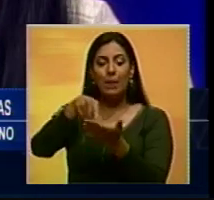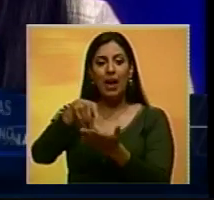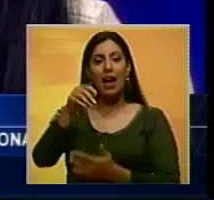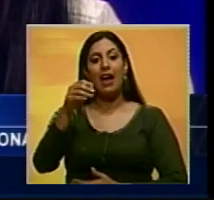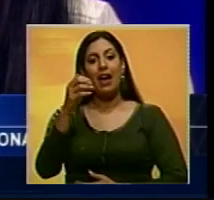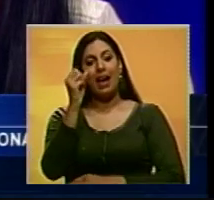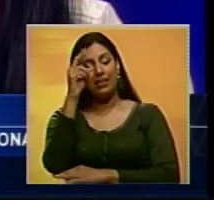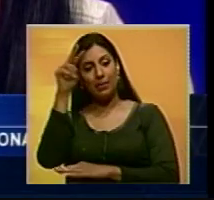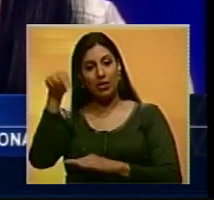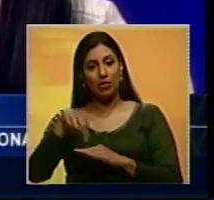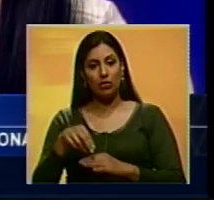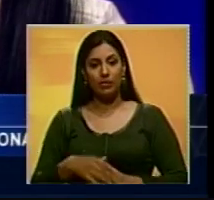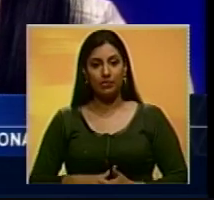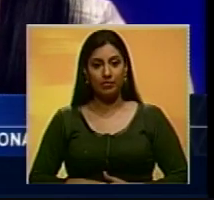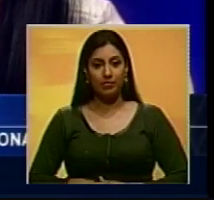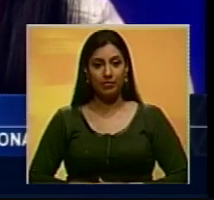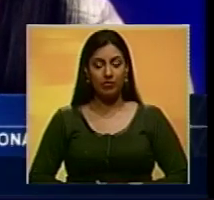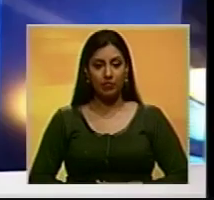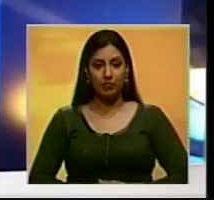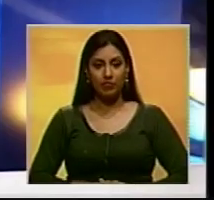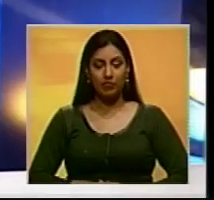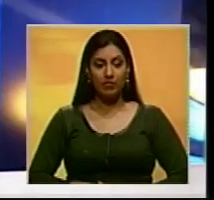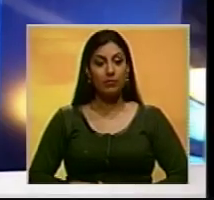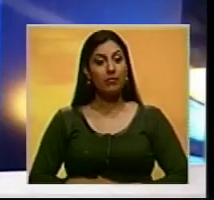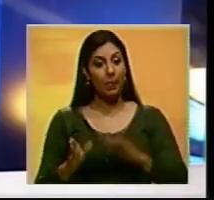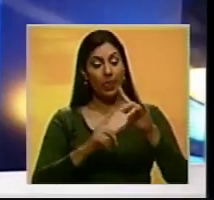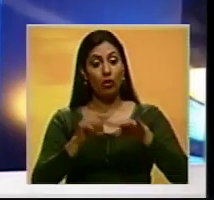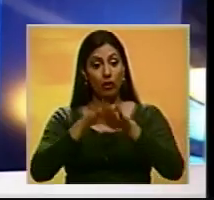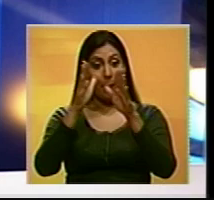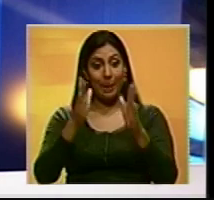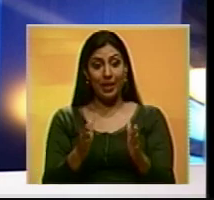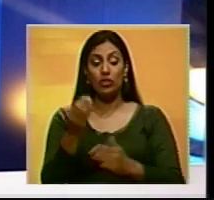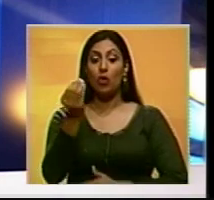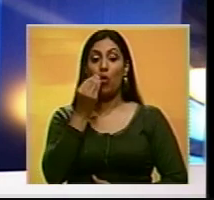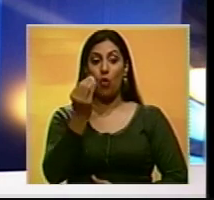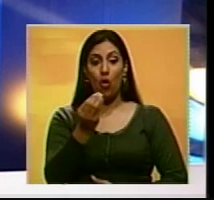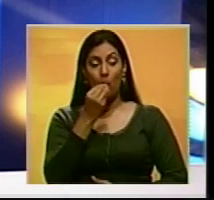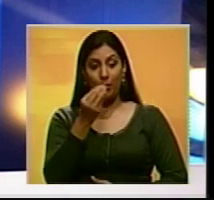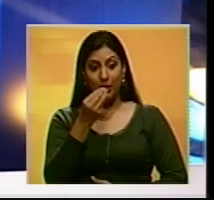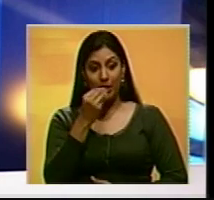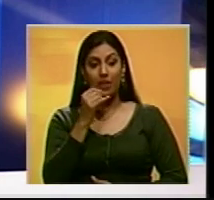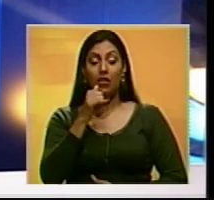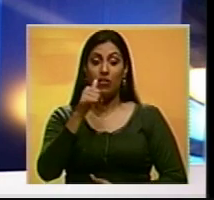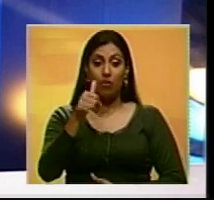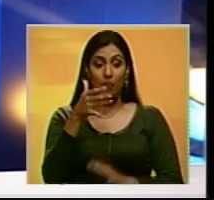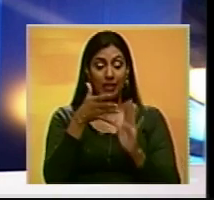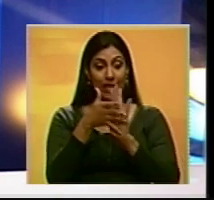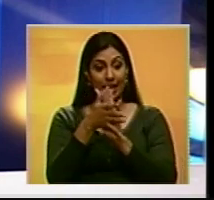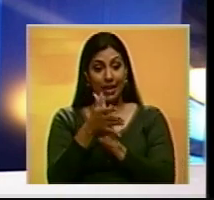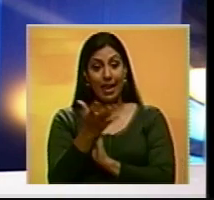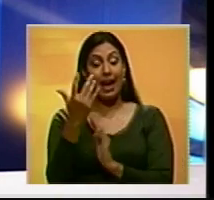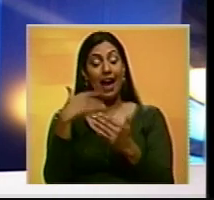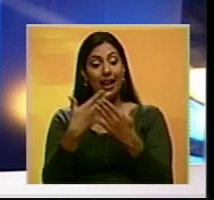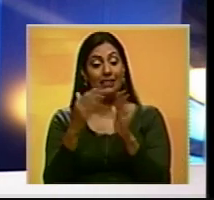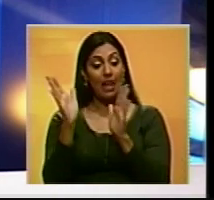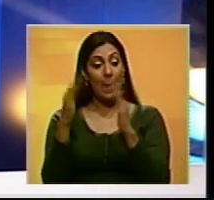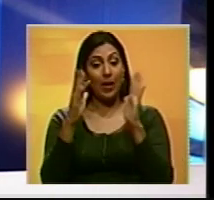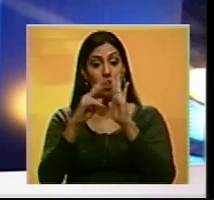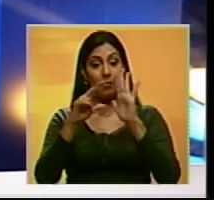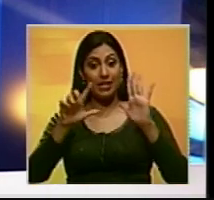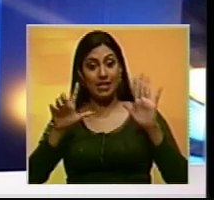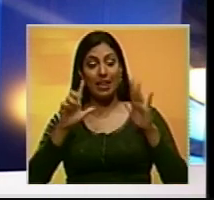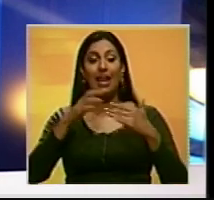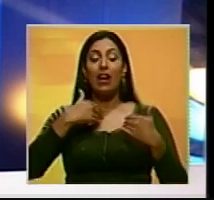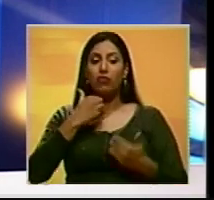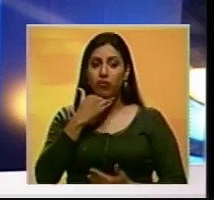Palacio Federal Legislativo. El ministro de Alimentación, Rodolfo Marco Torres, aseguró que hasta marzo de 2017